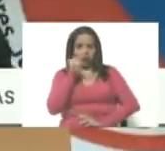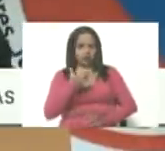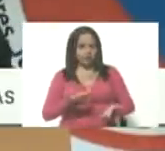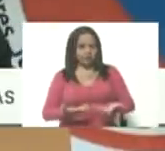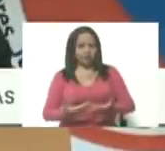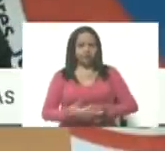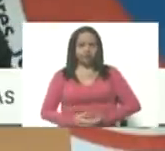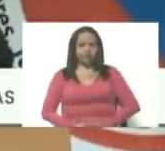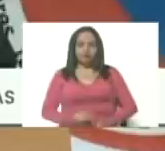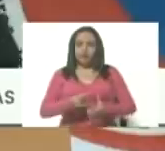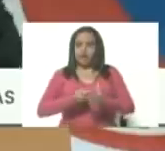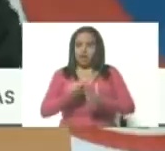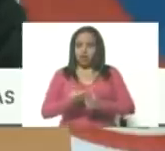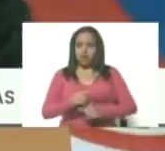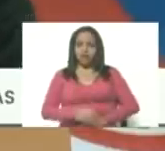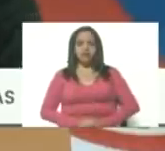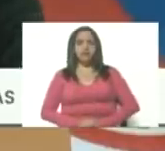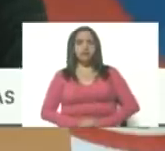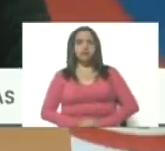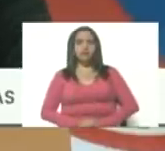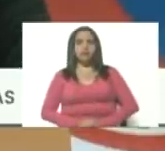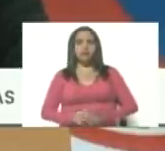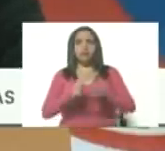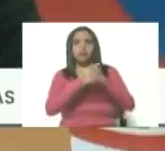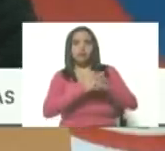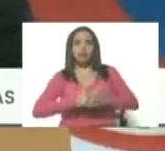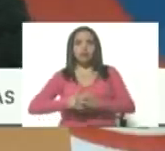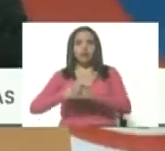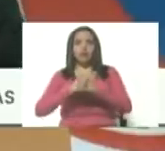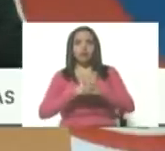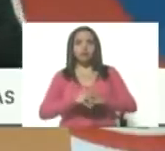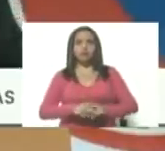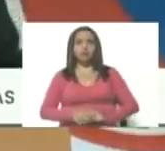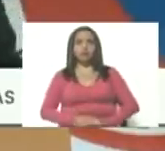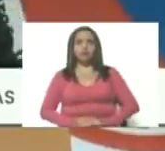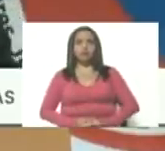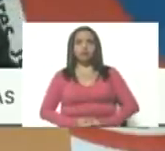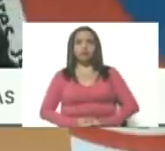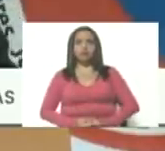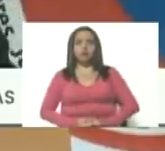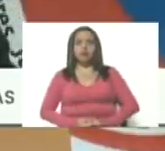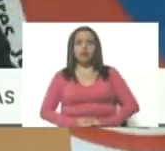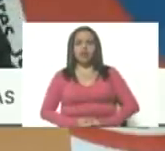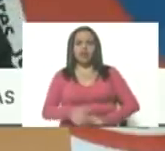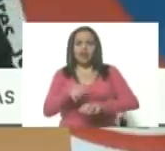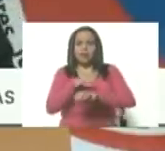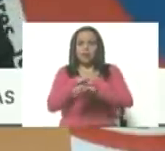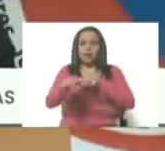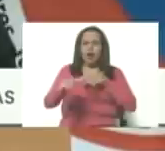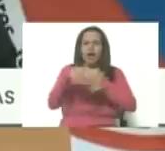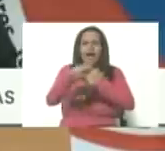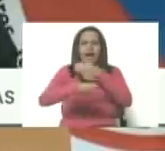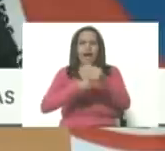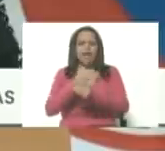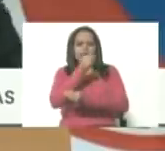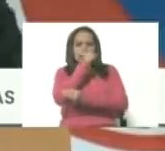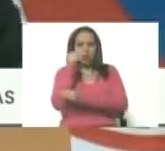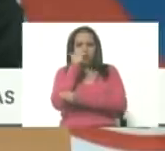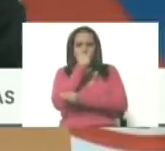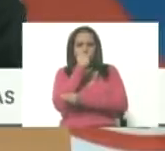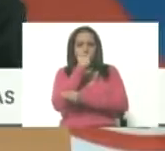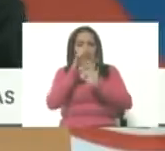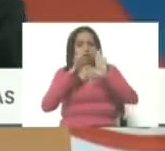Es decir, que Estados Unidos es uno de los mayores productores del mundo de